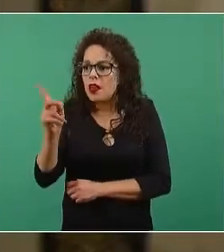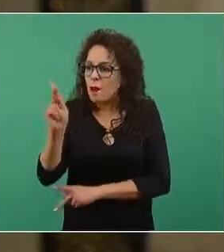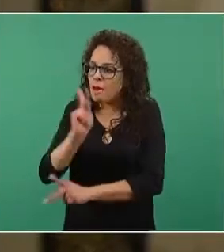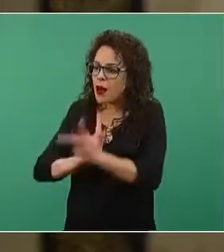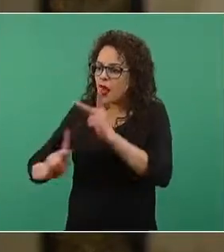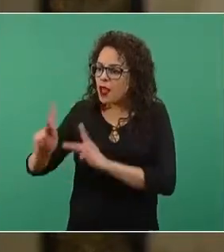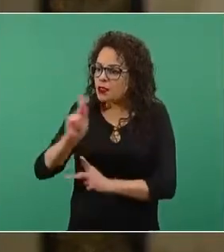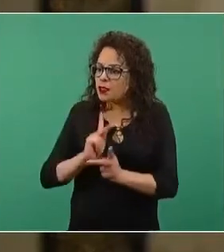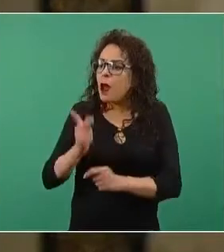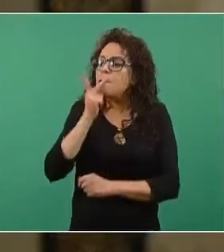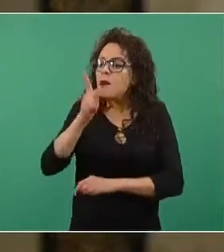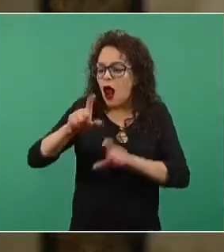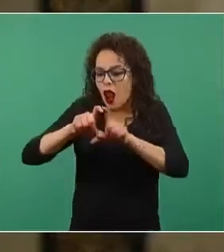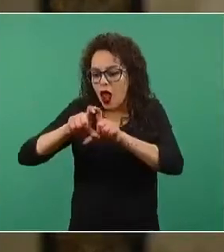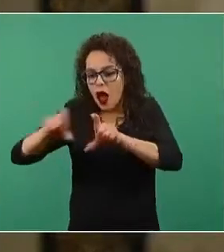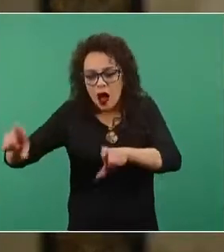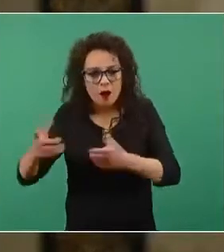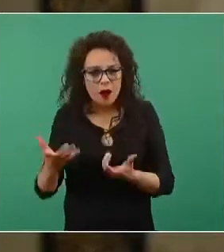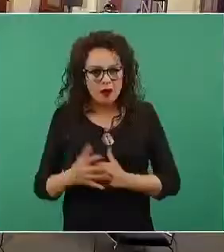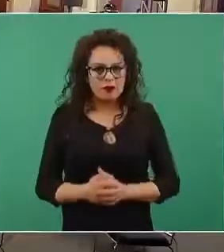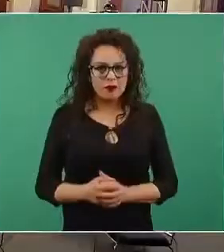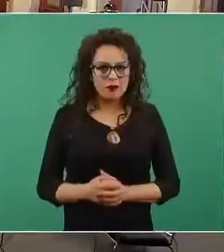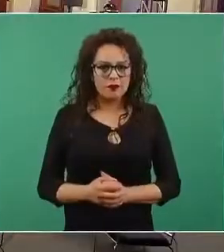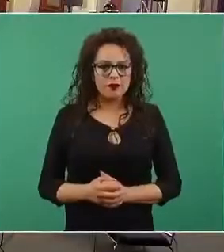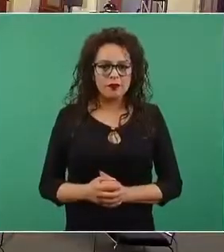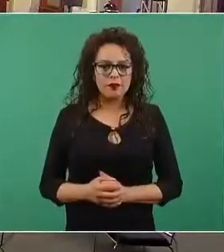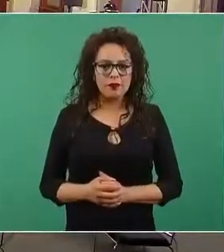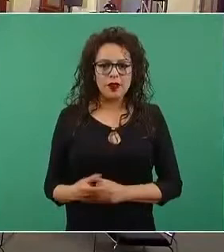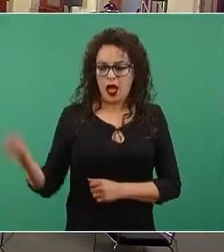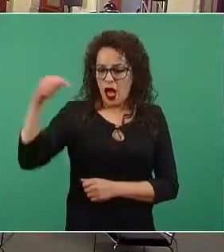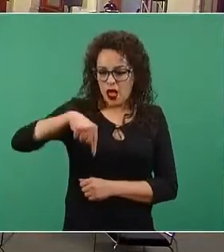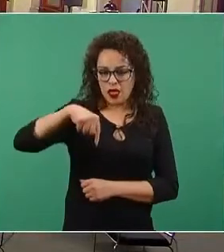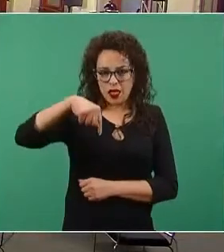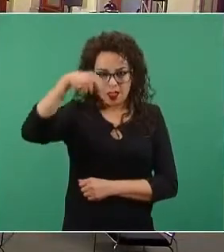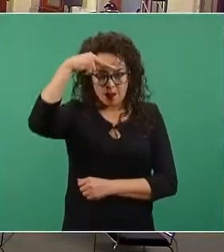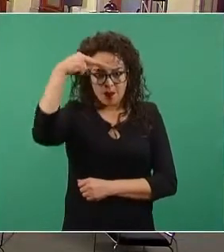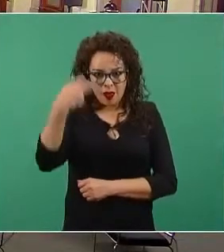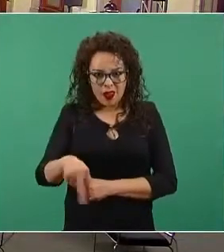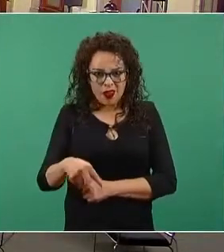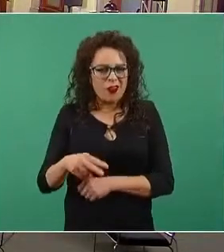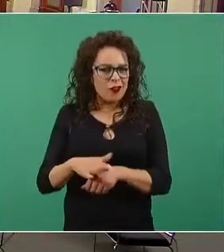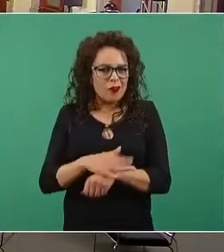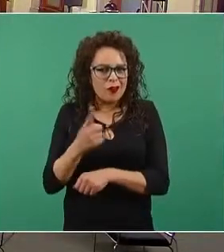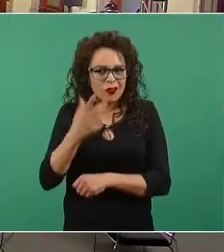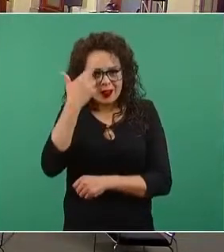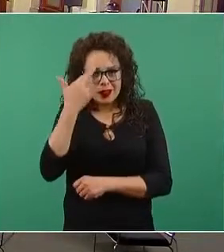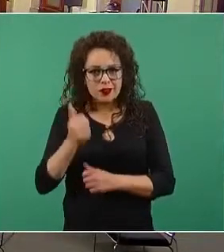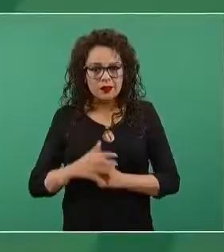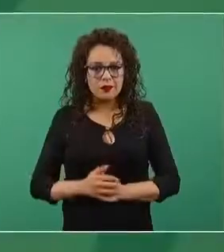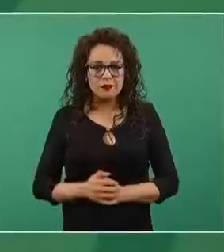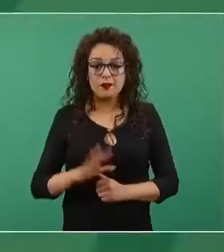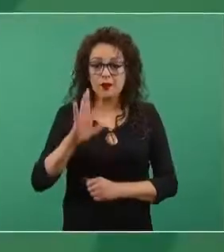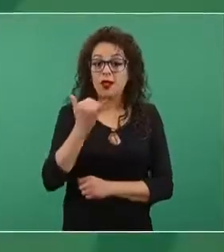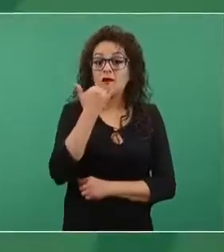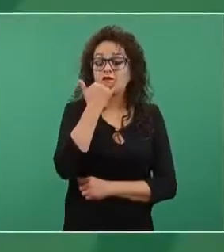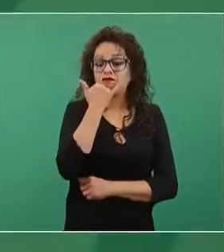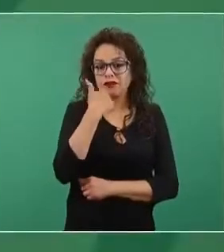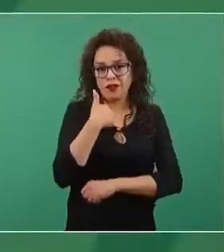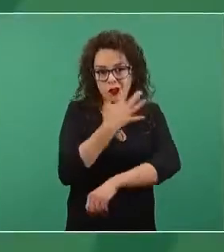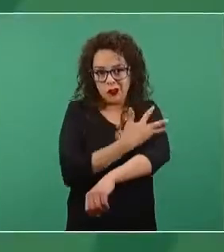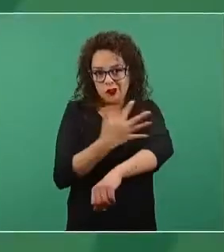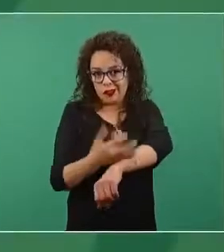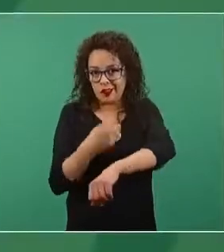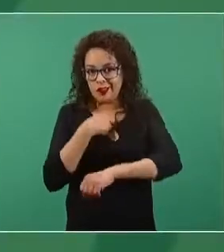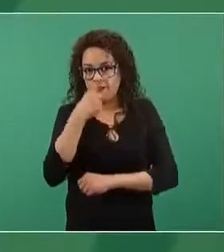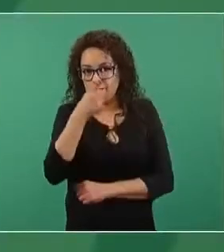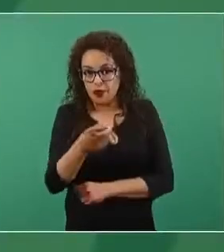frase que utilizó como préstamo a México. Le voy a ser honesta, en ese momento yo no tengo